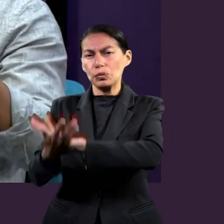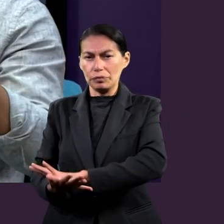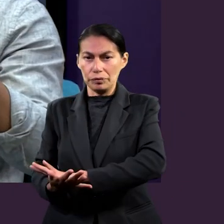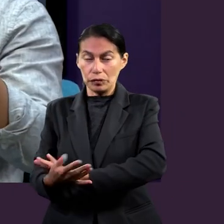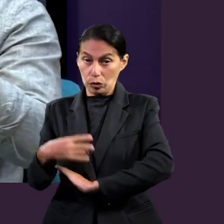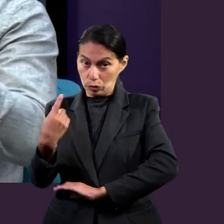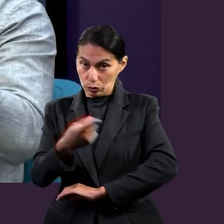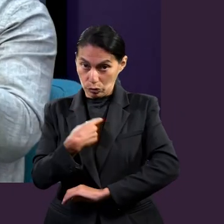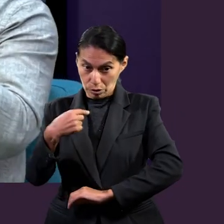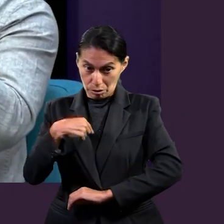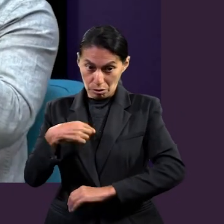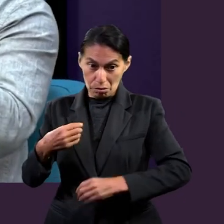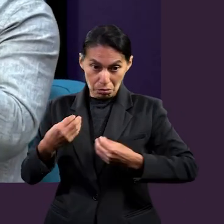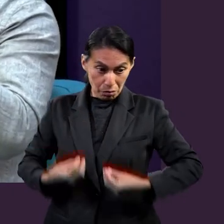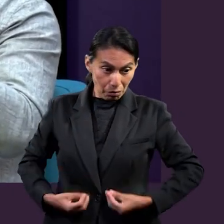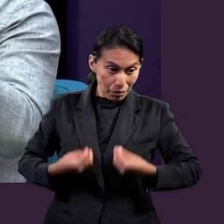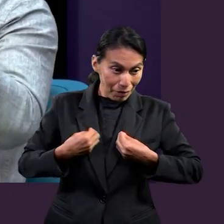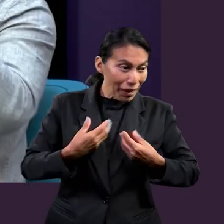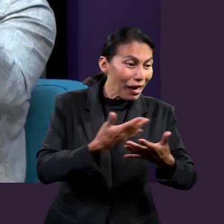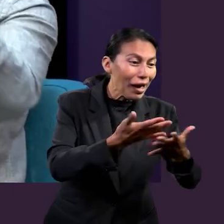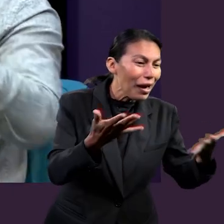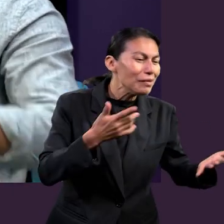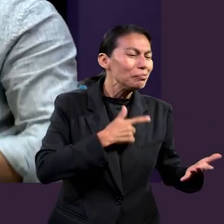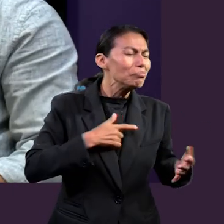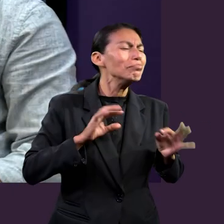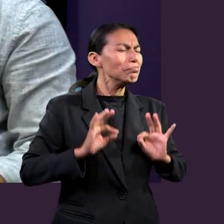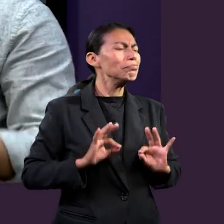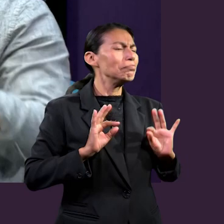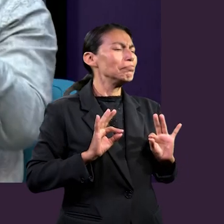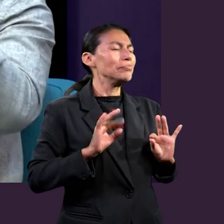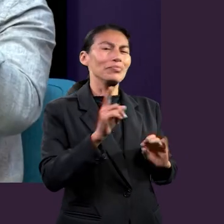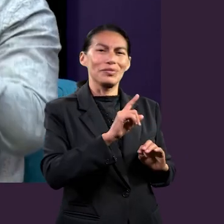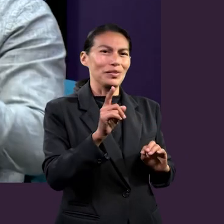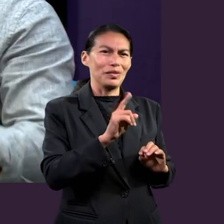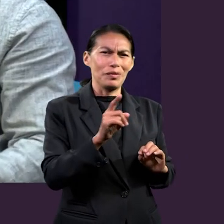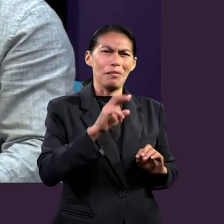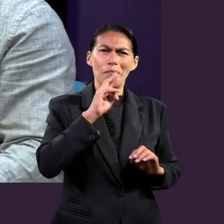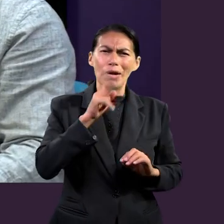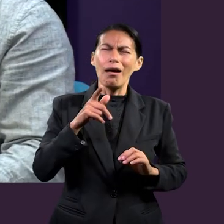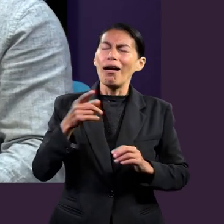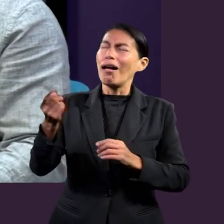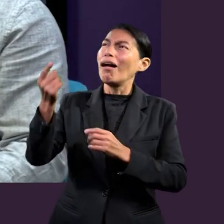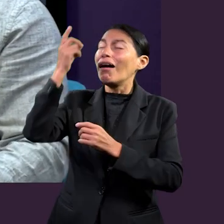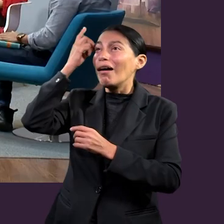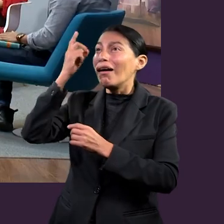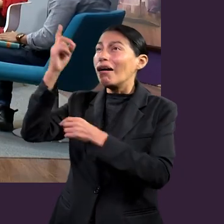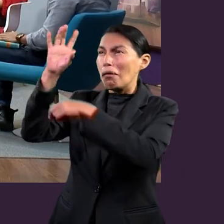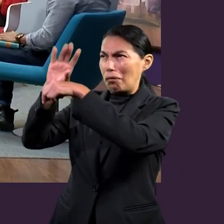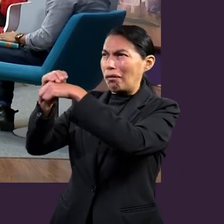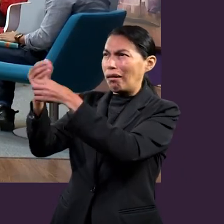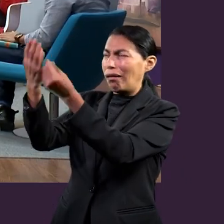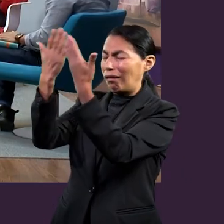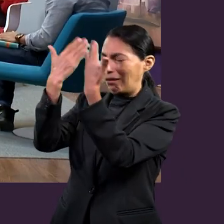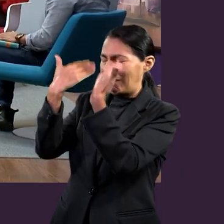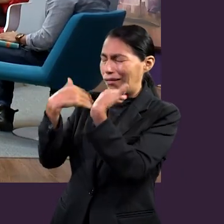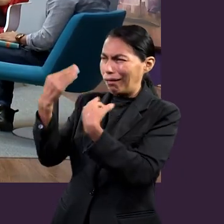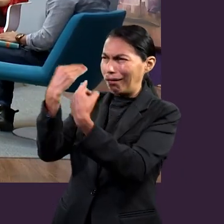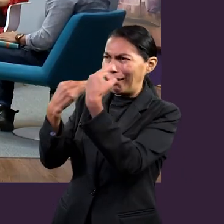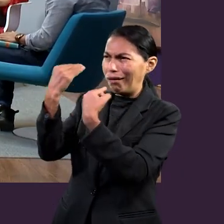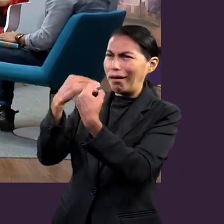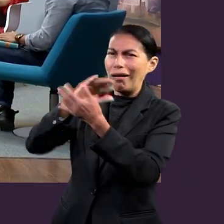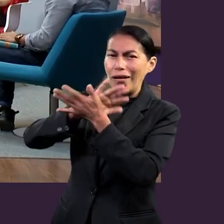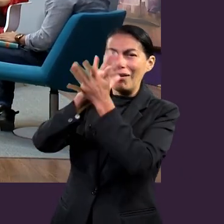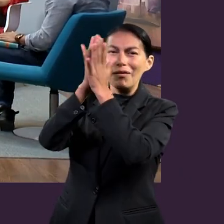vivimos aquí, sino transformarnos, ir más allá de lo que podemos ver y de donde estamos ahorita. Muy bien, muy bien. Bueno,